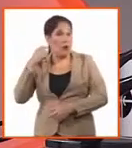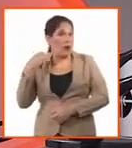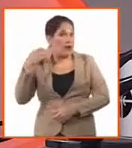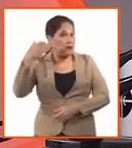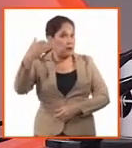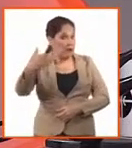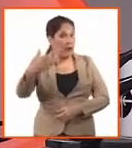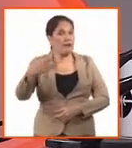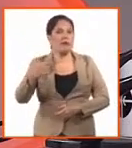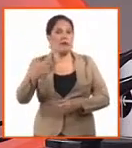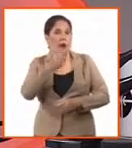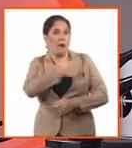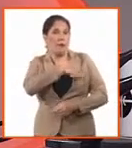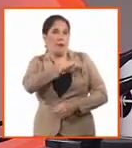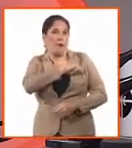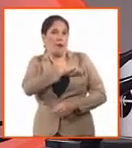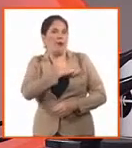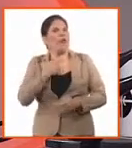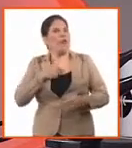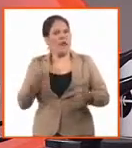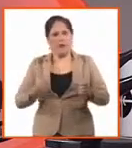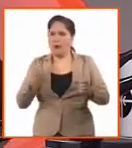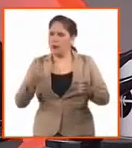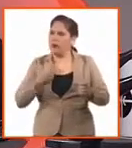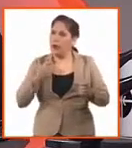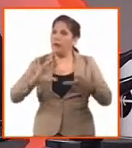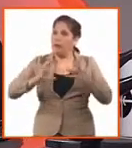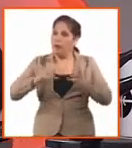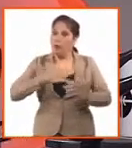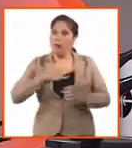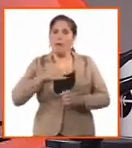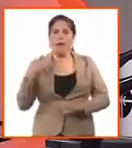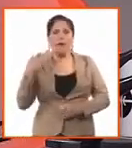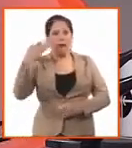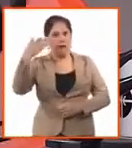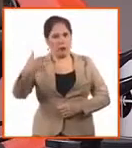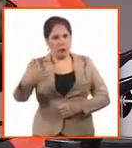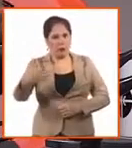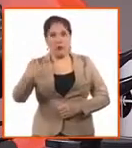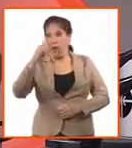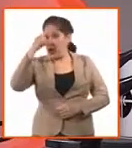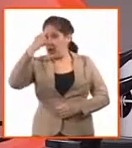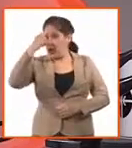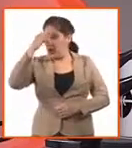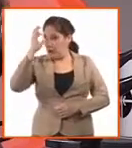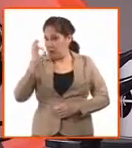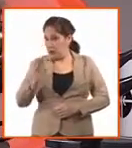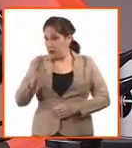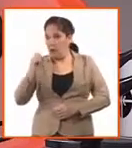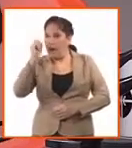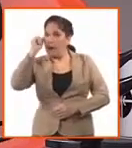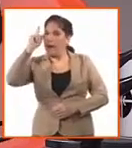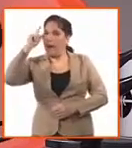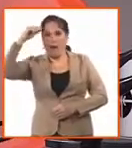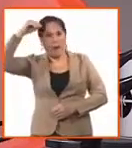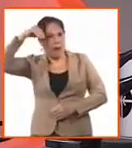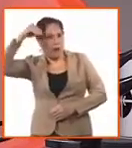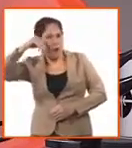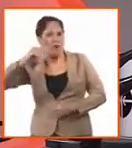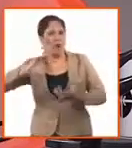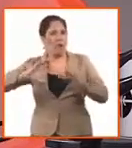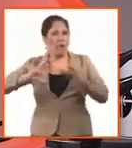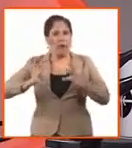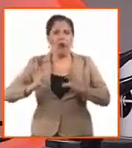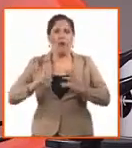en esa forma iremos construyendo nuestro futuro y desde ya constructor de conciencia constructor